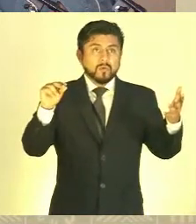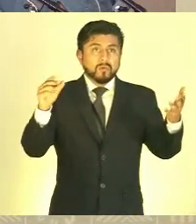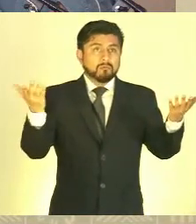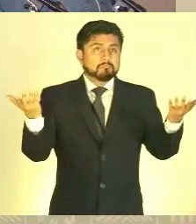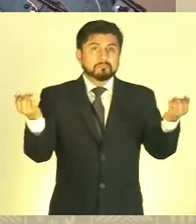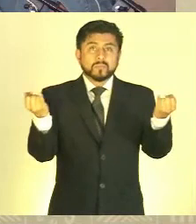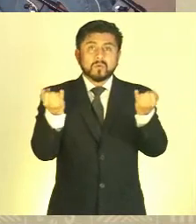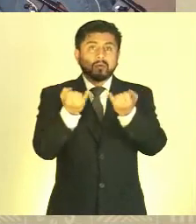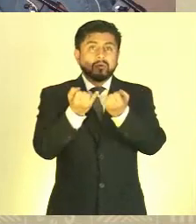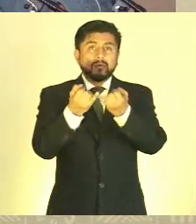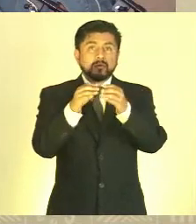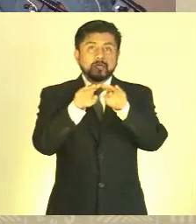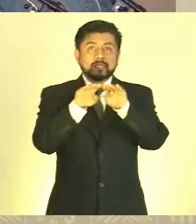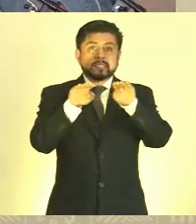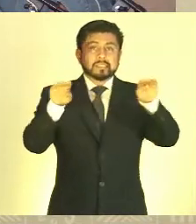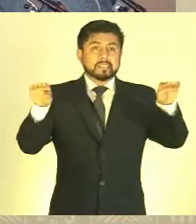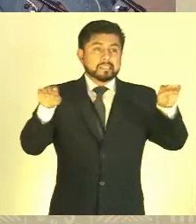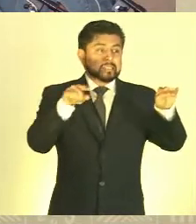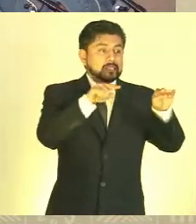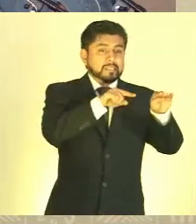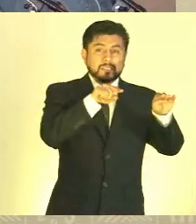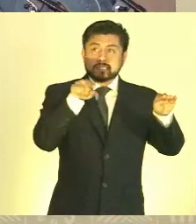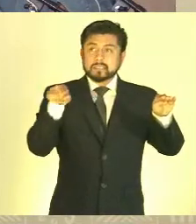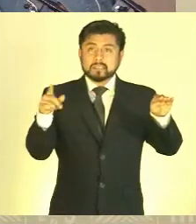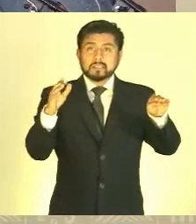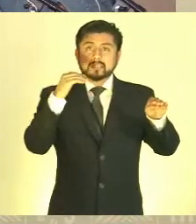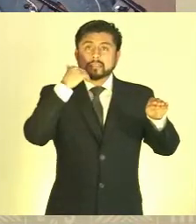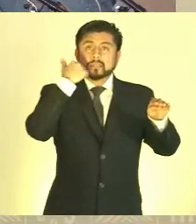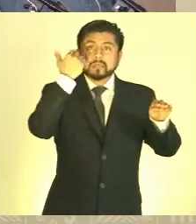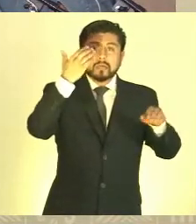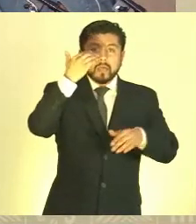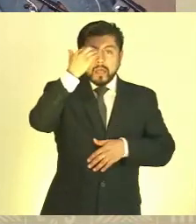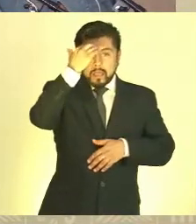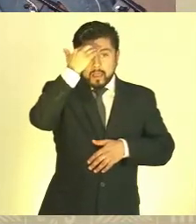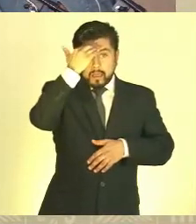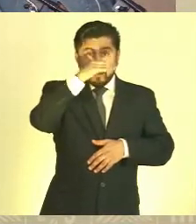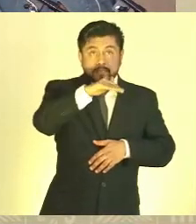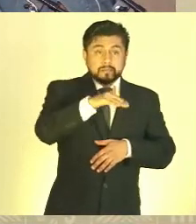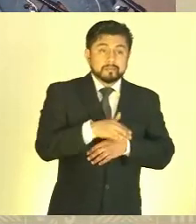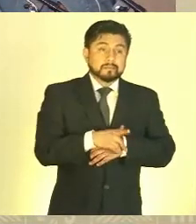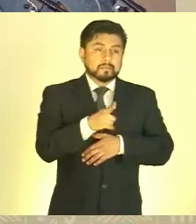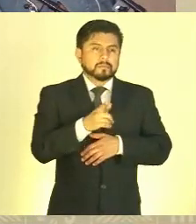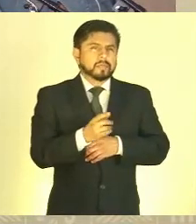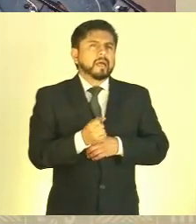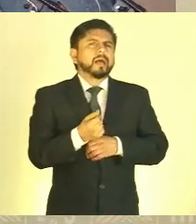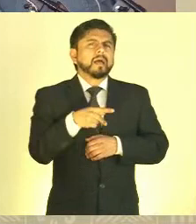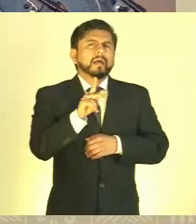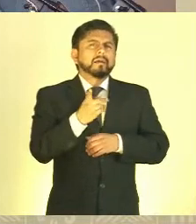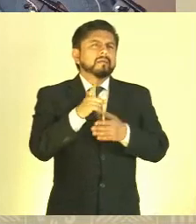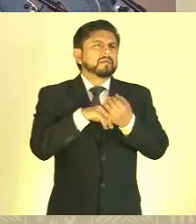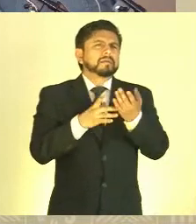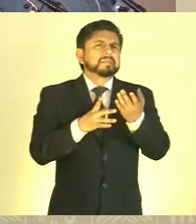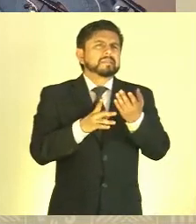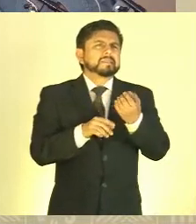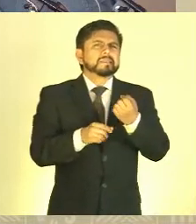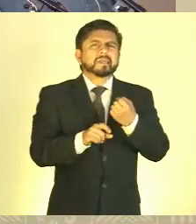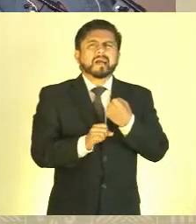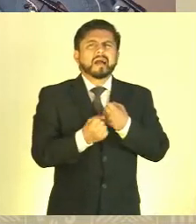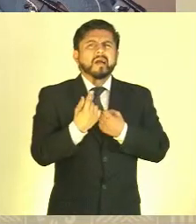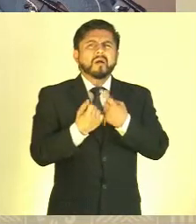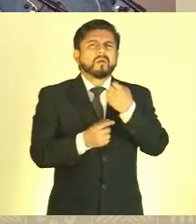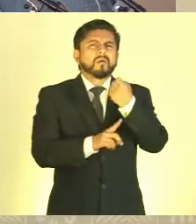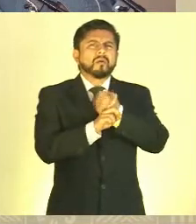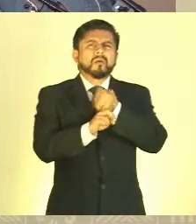idénticas ansias de conocimiento. Y hay muchas equivocaciones acerca de la ciencia,